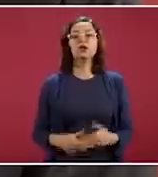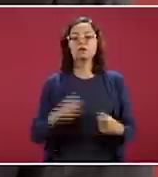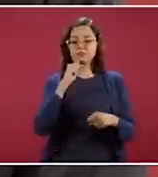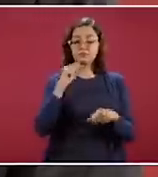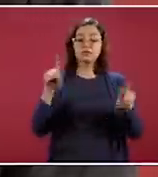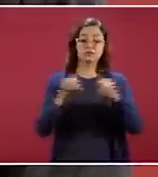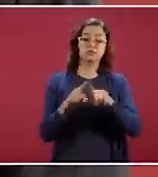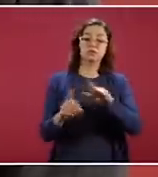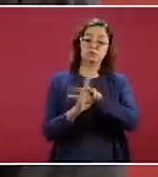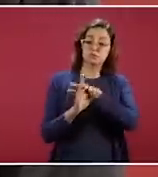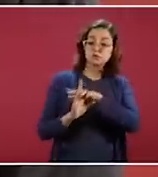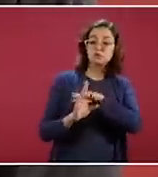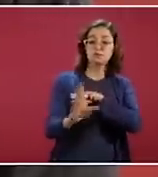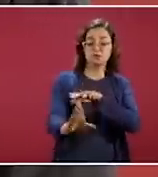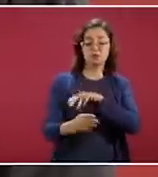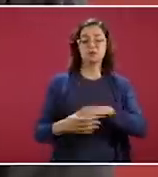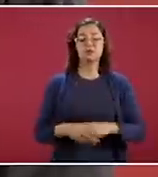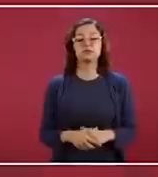migración.